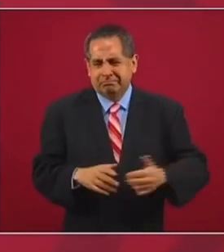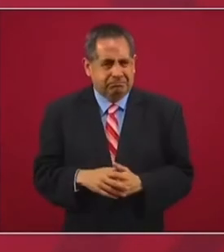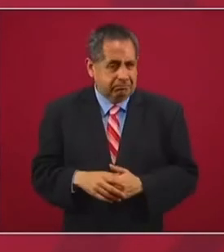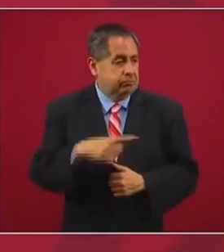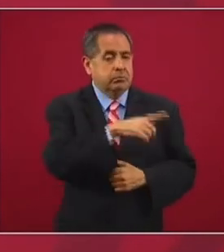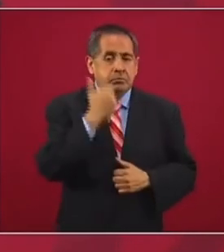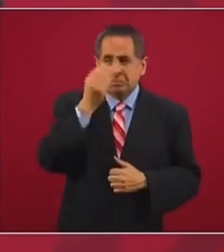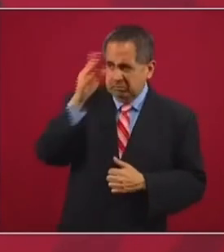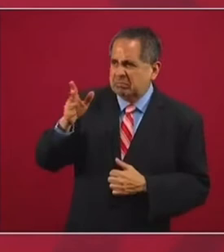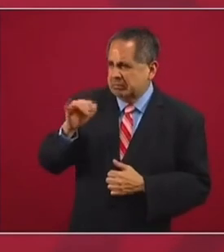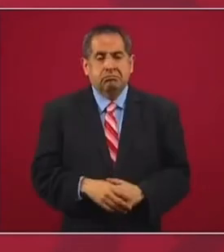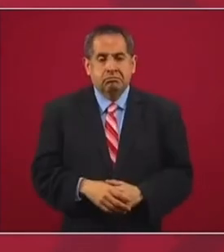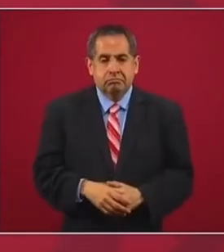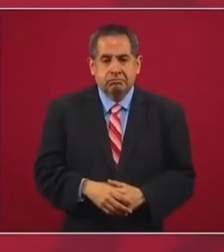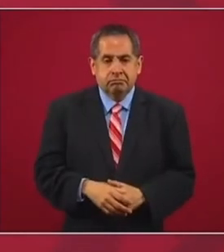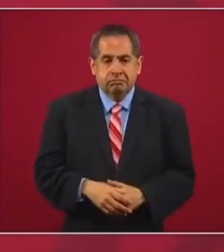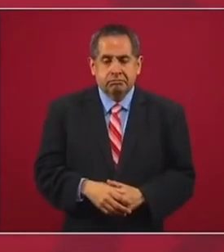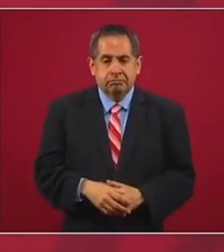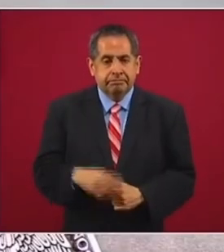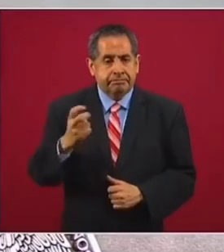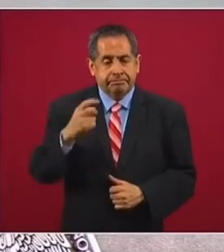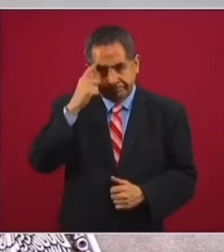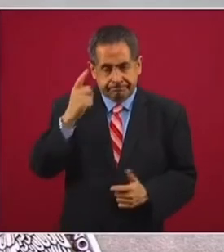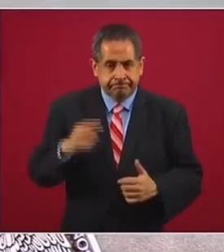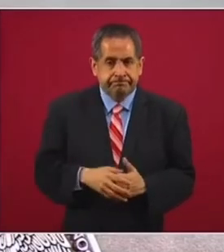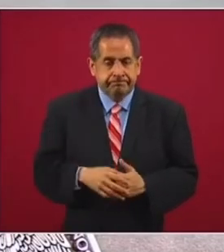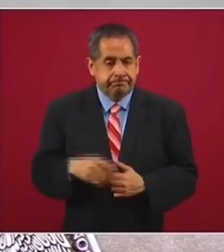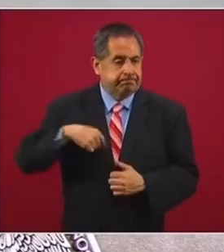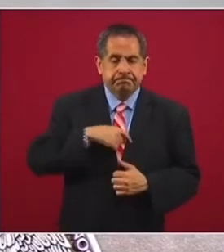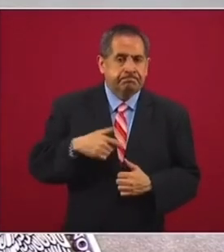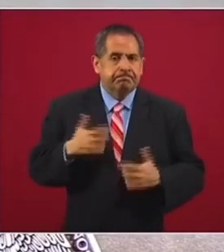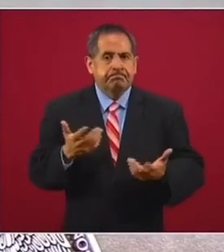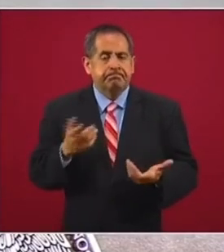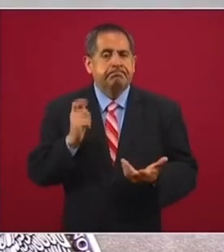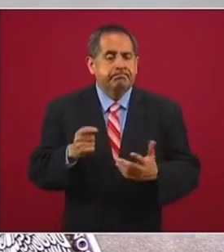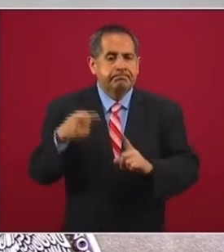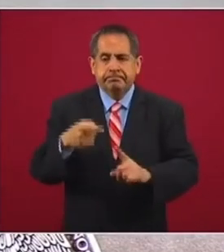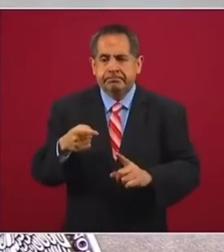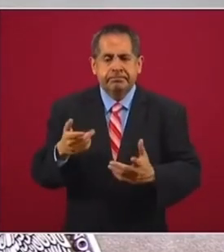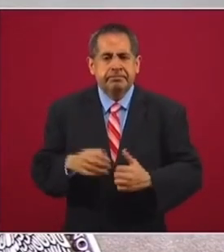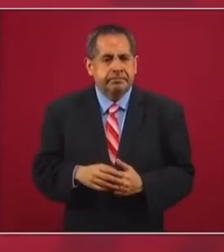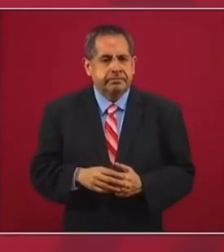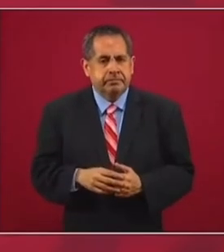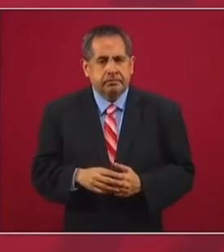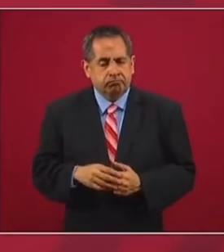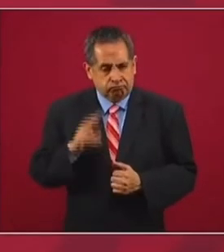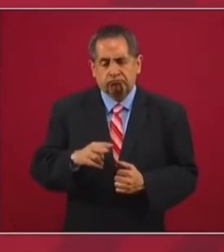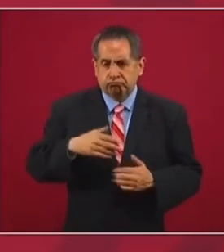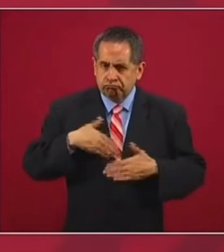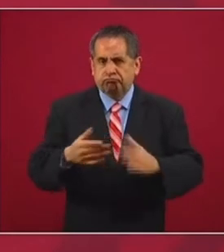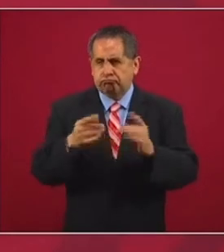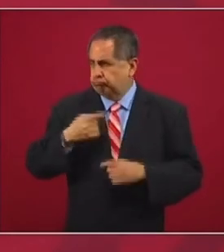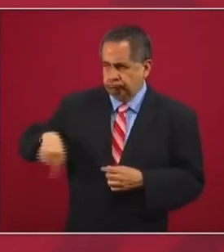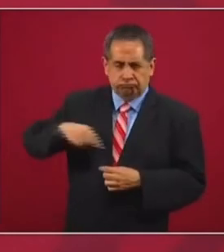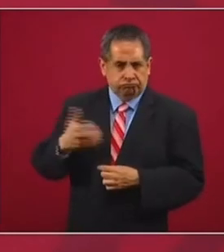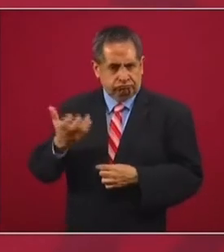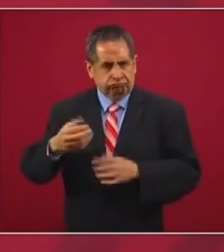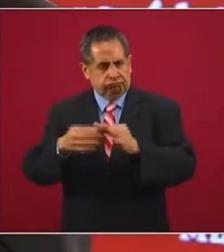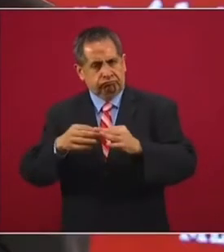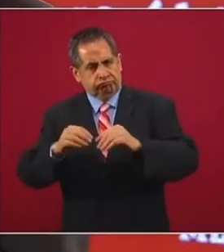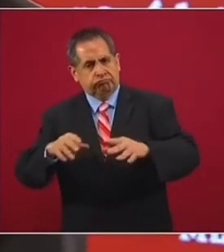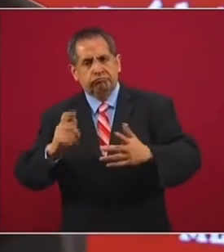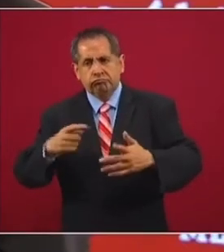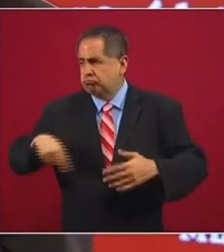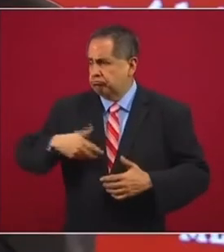hubiesen más muertos en México. Y que lo que hemos hecho, y lo digo en plural, ha